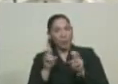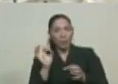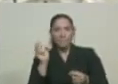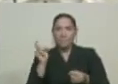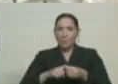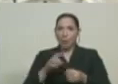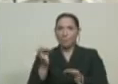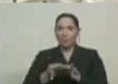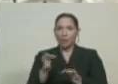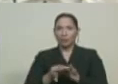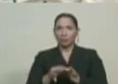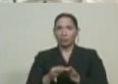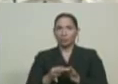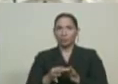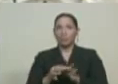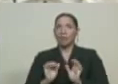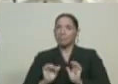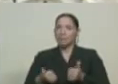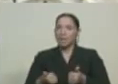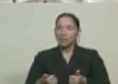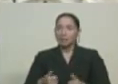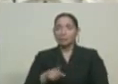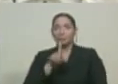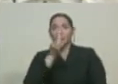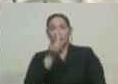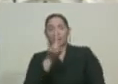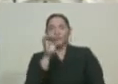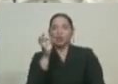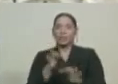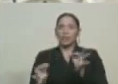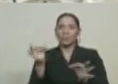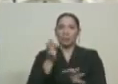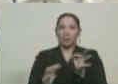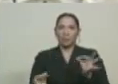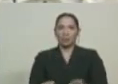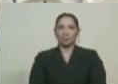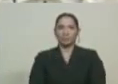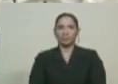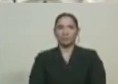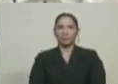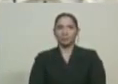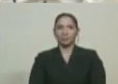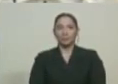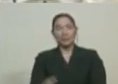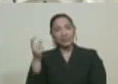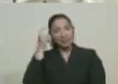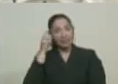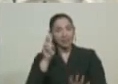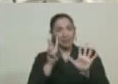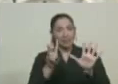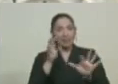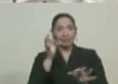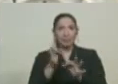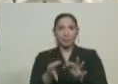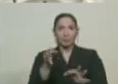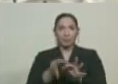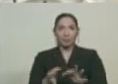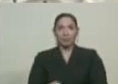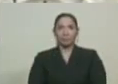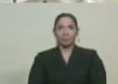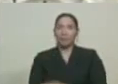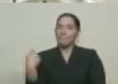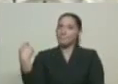Entra en vigencia a partir del 1 de septiembre. Y el día 7 de septiembre se estará